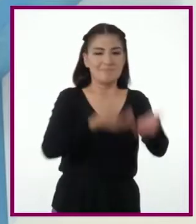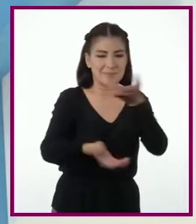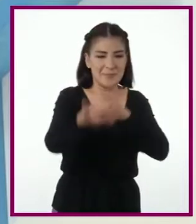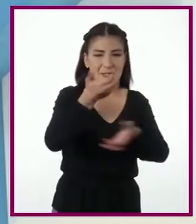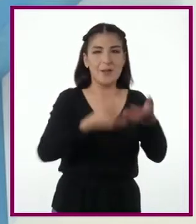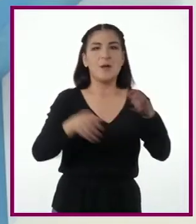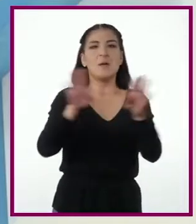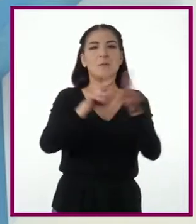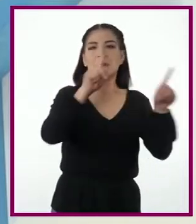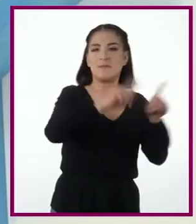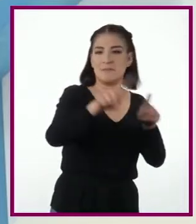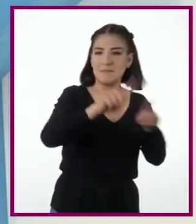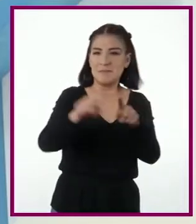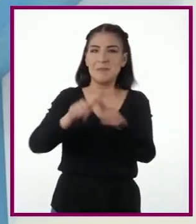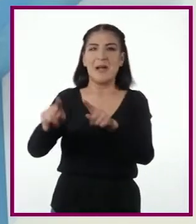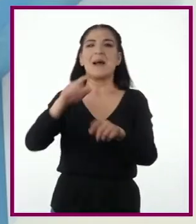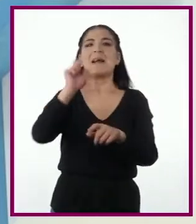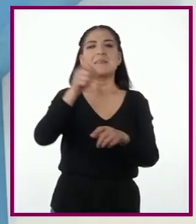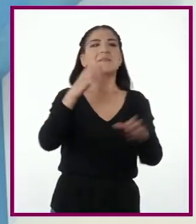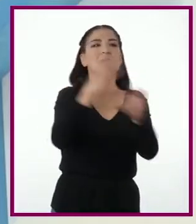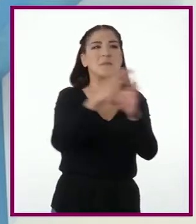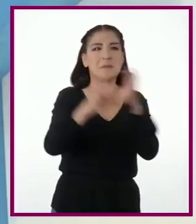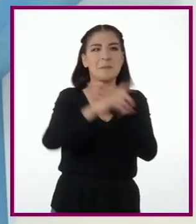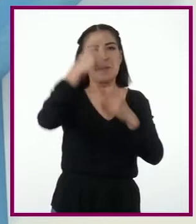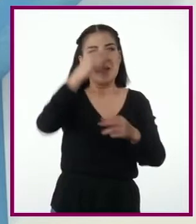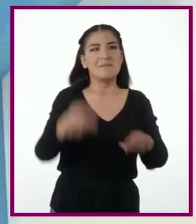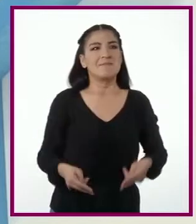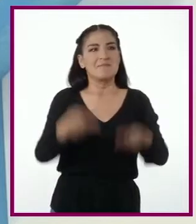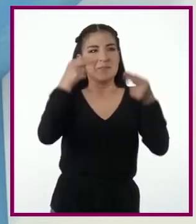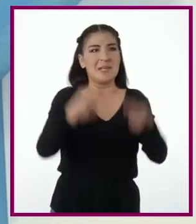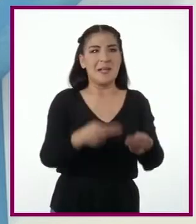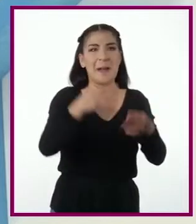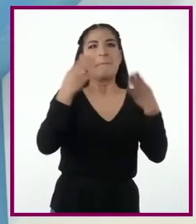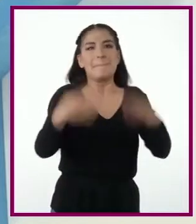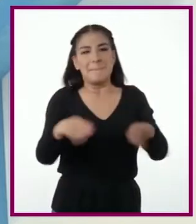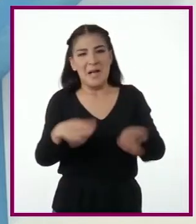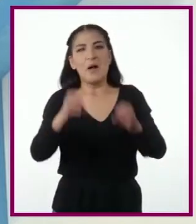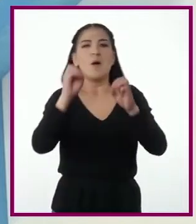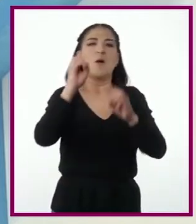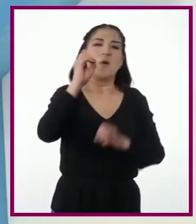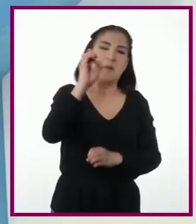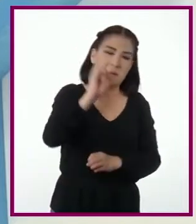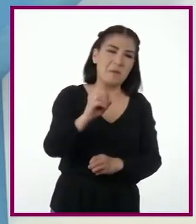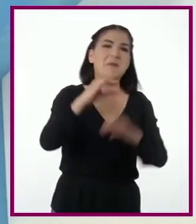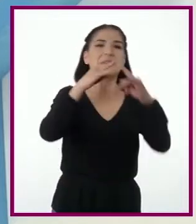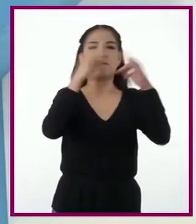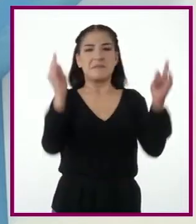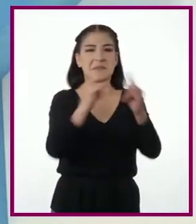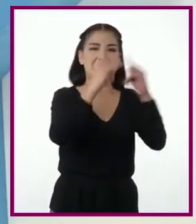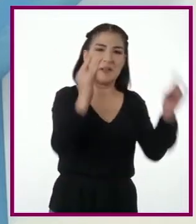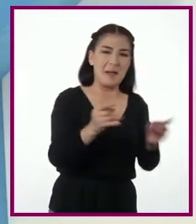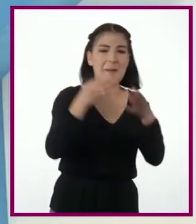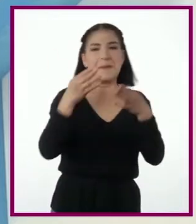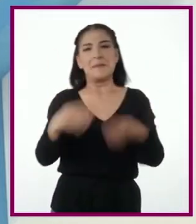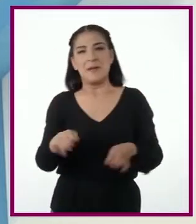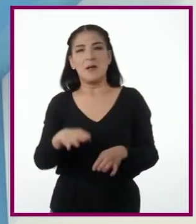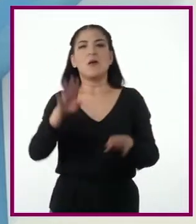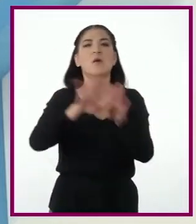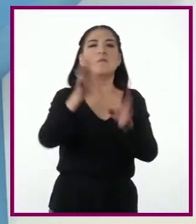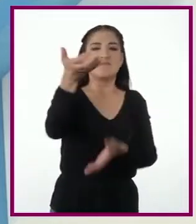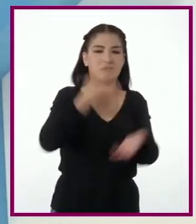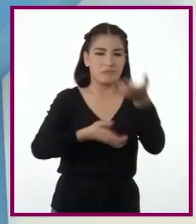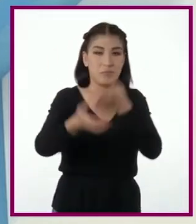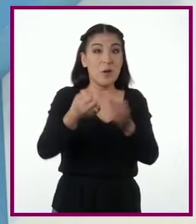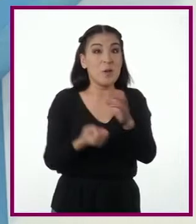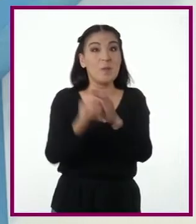y el intercambio de productos en el mercado o tianguis, pero también hay cambios en el comercio, como